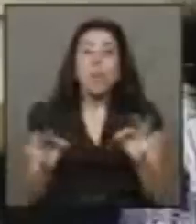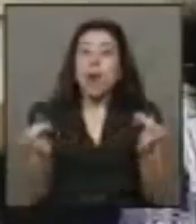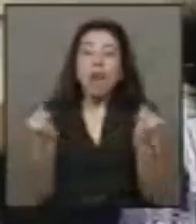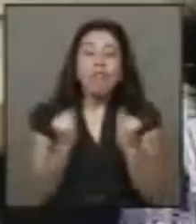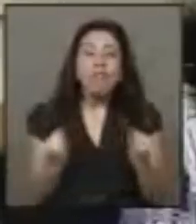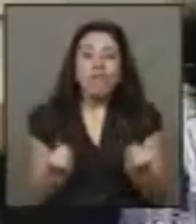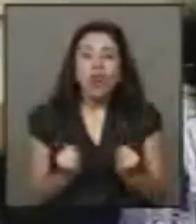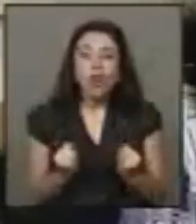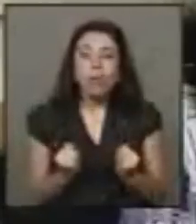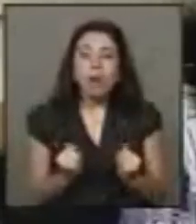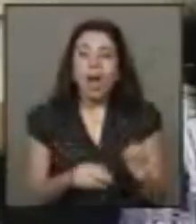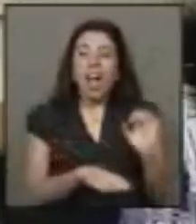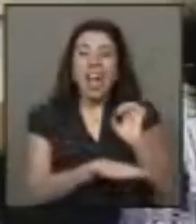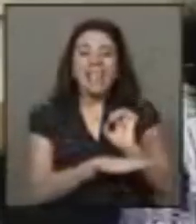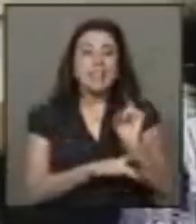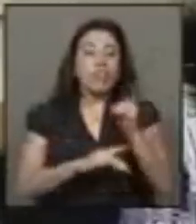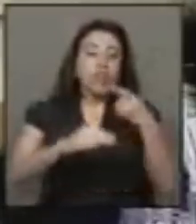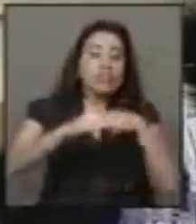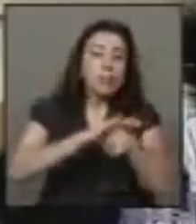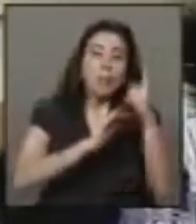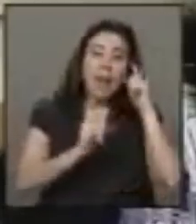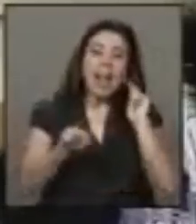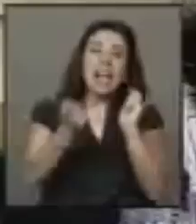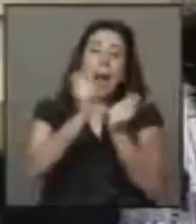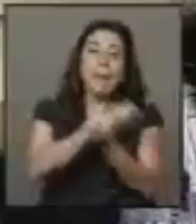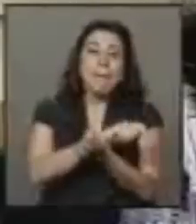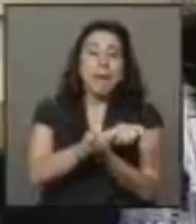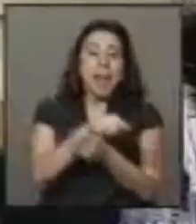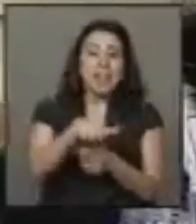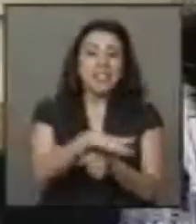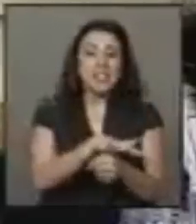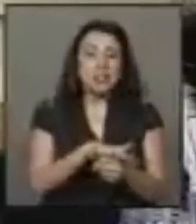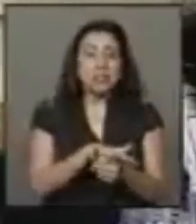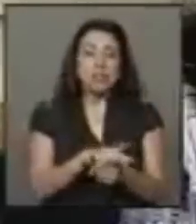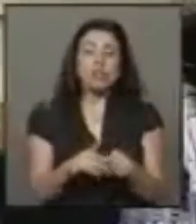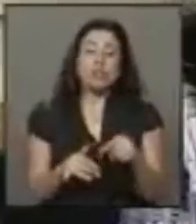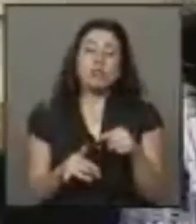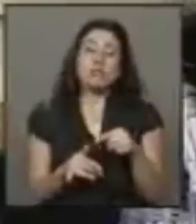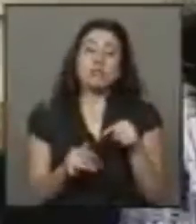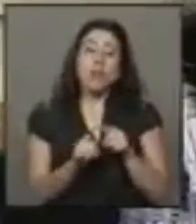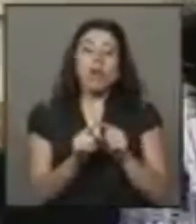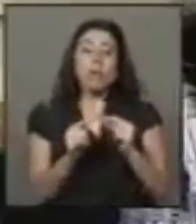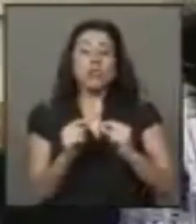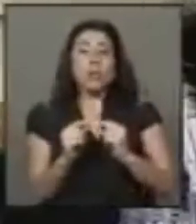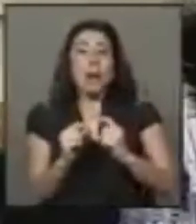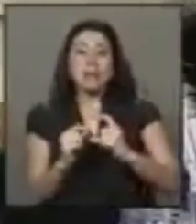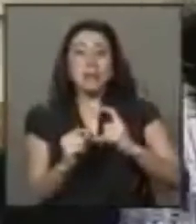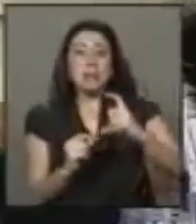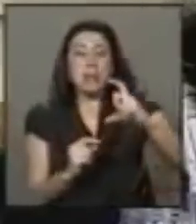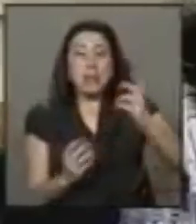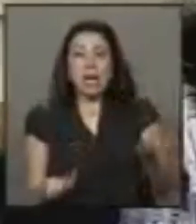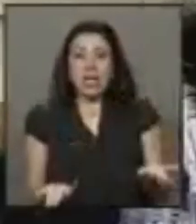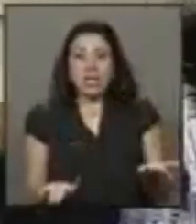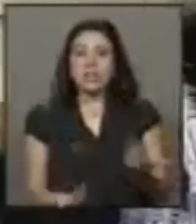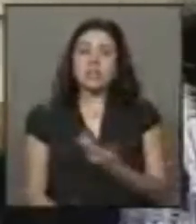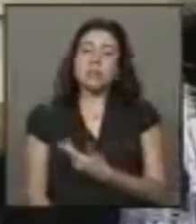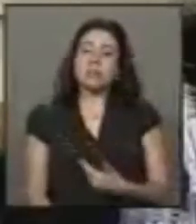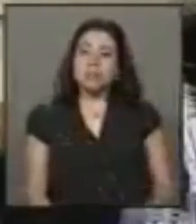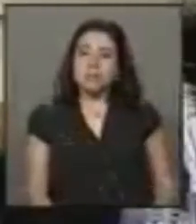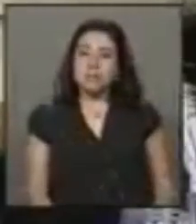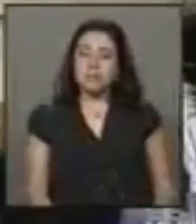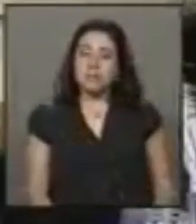manera, el Estado no interviene para cambiar esa realidad. Entonces, simplemente una espiral en ascenso. Así que,